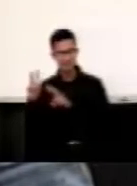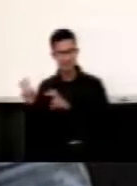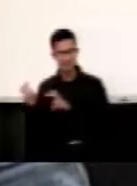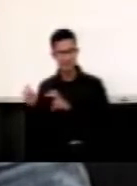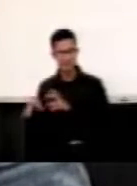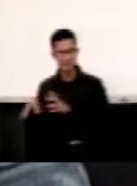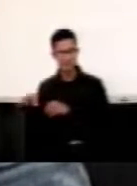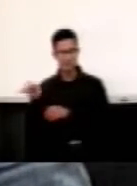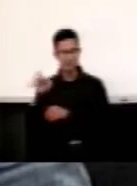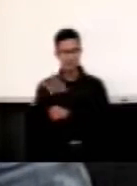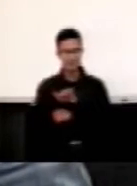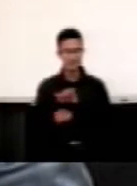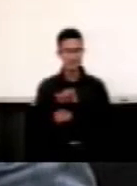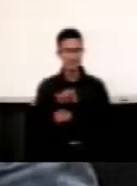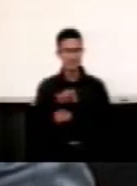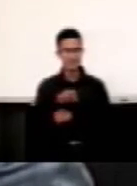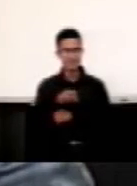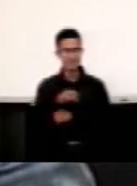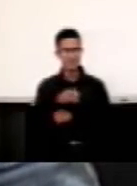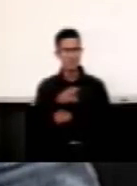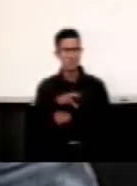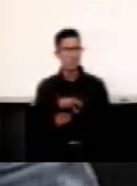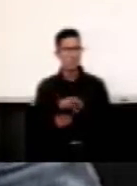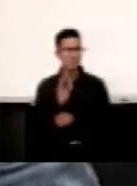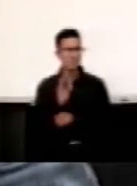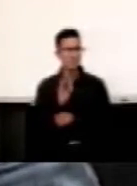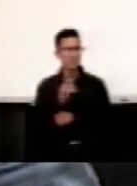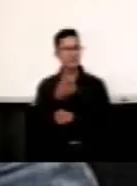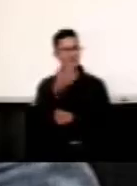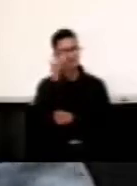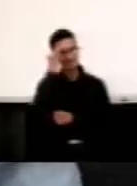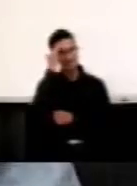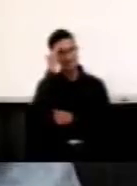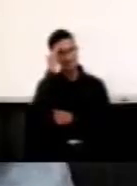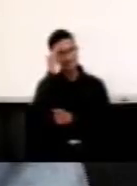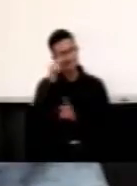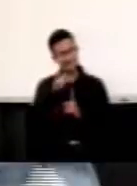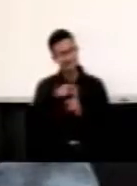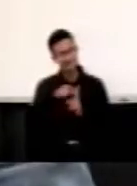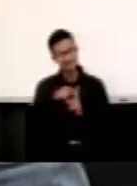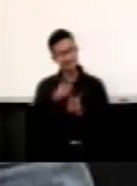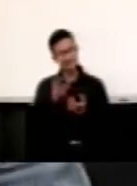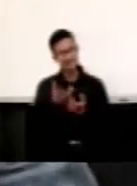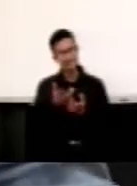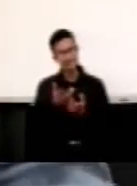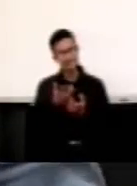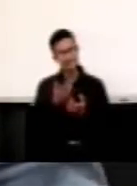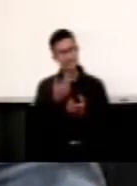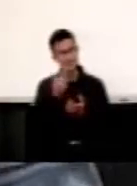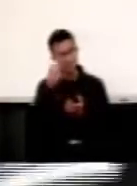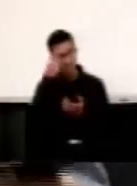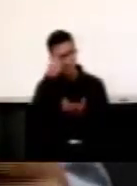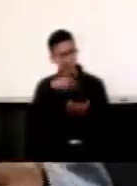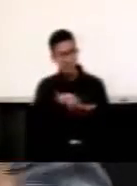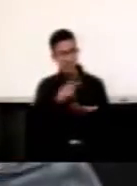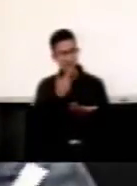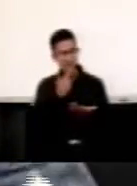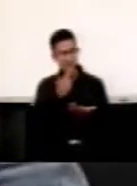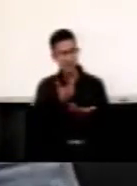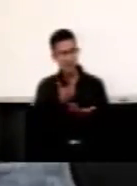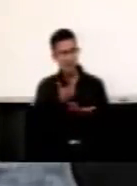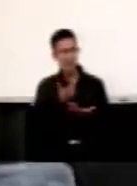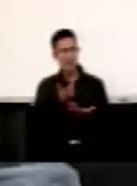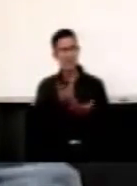puntos críticos que creo yo que podrían ayudarnos a generar debate. El libro